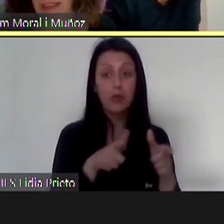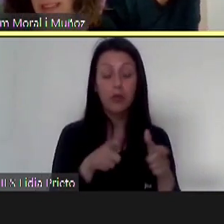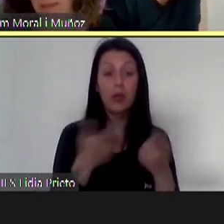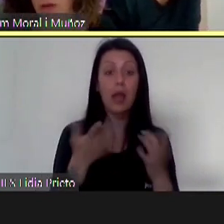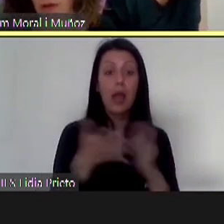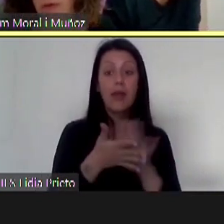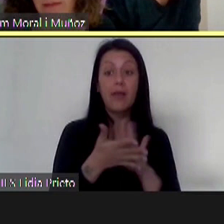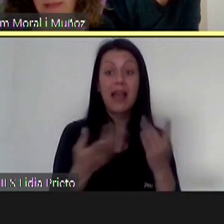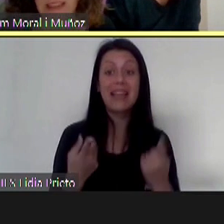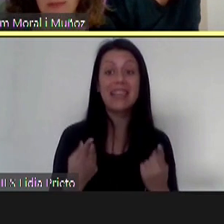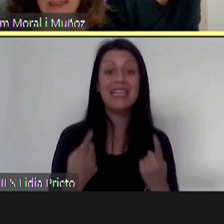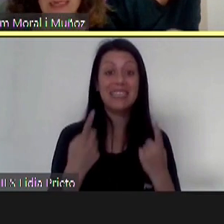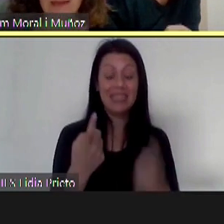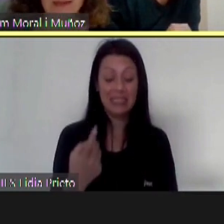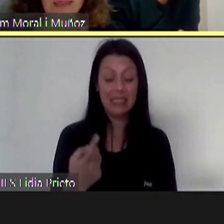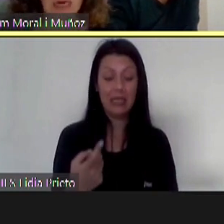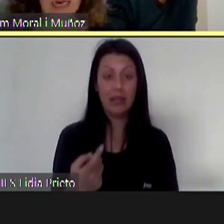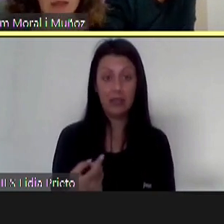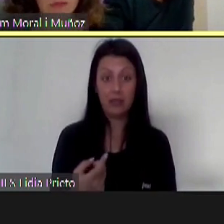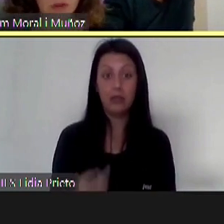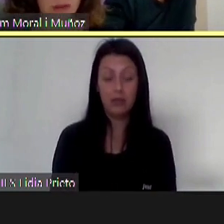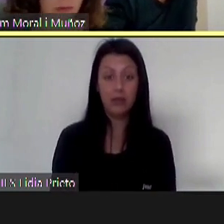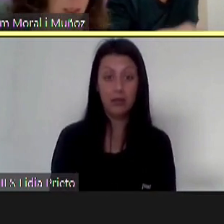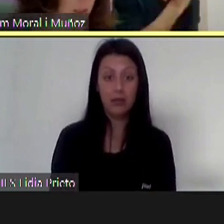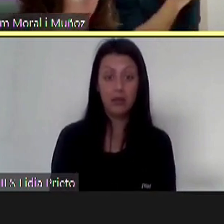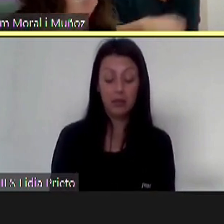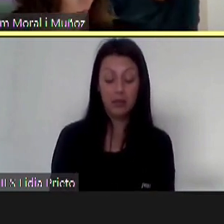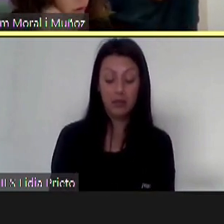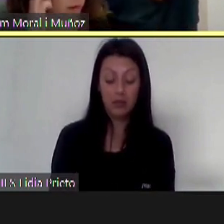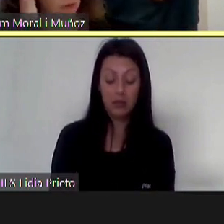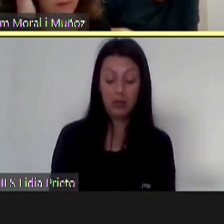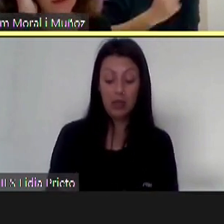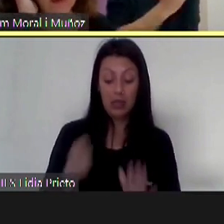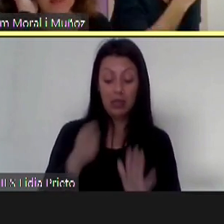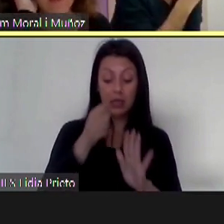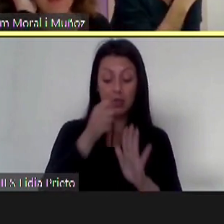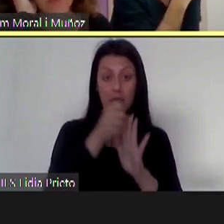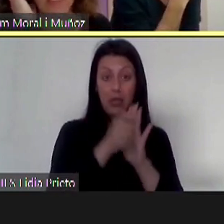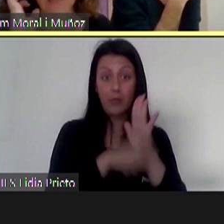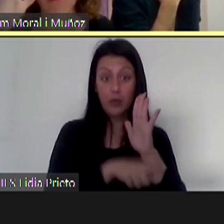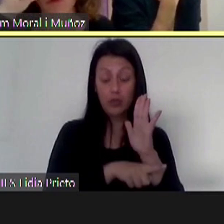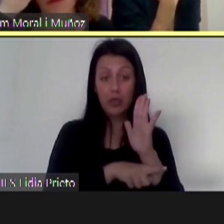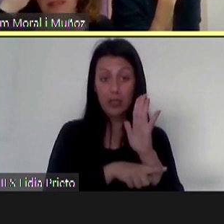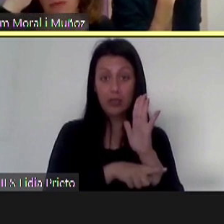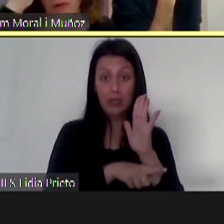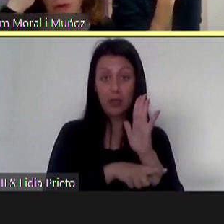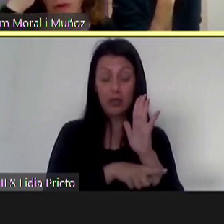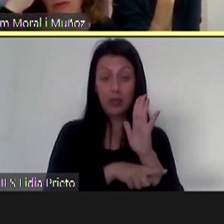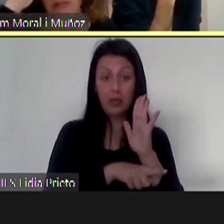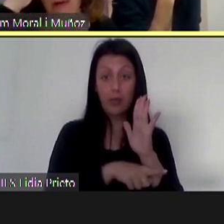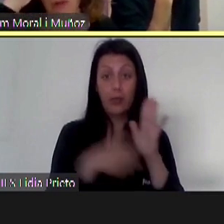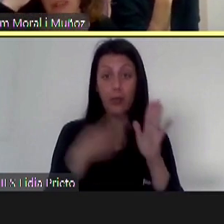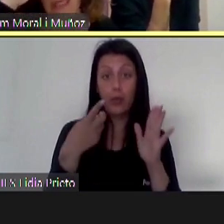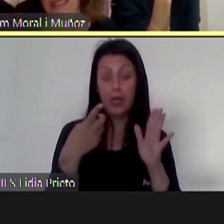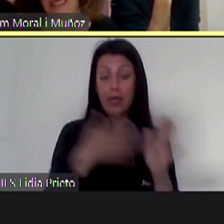necesidades, ¿no?, que puede tener la persona con problemas de salud mental. Aquí no hemos querido hacer una lista, aunque luego sí lo vamos a ver, pero porque queríamos debatir un poquito,